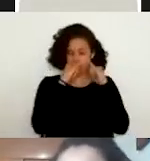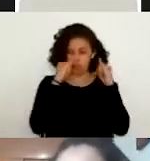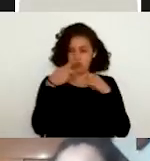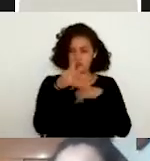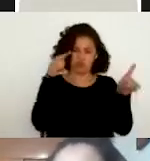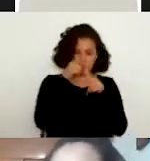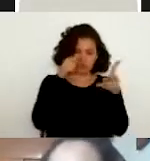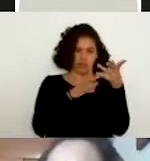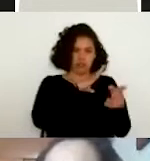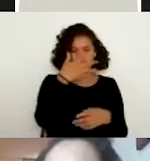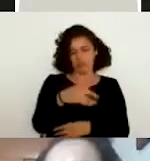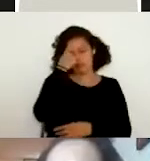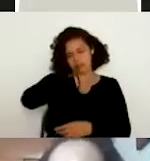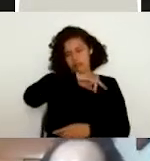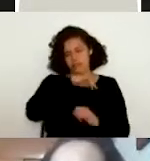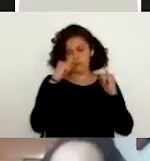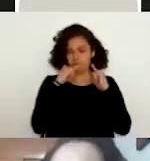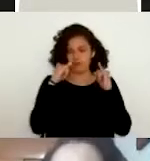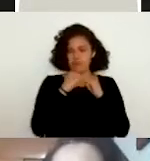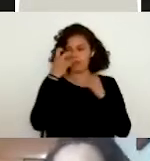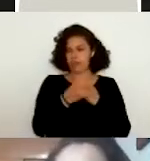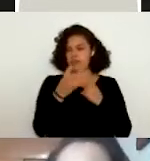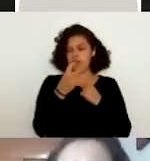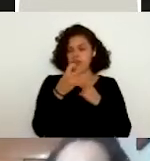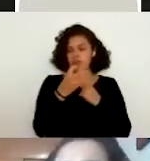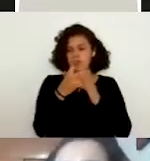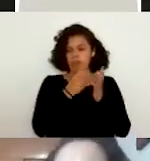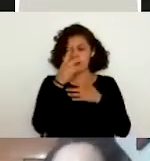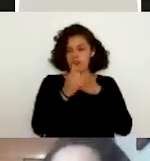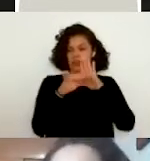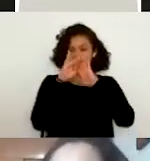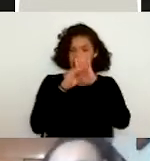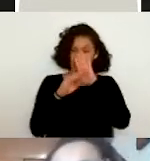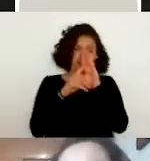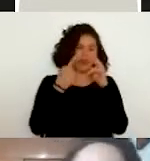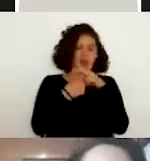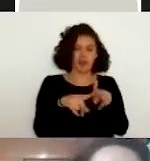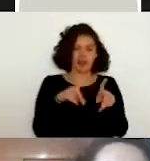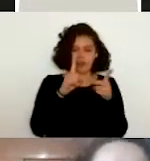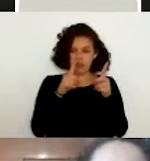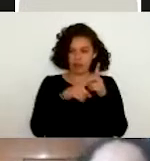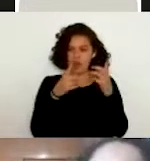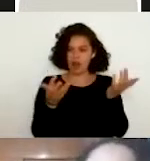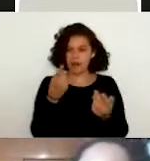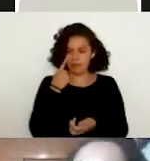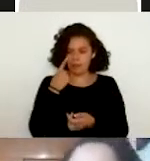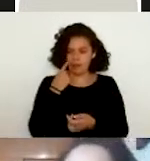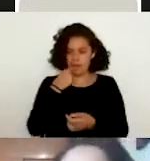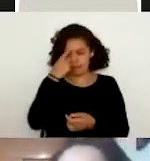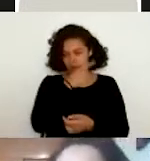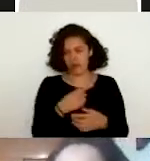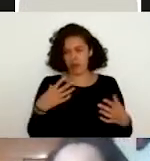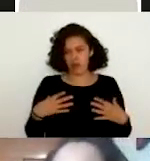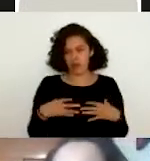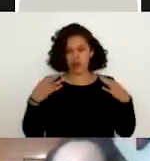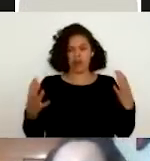objetivos generales de nuestra institución. Esa es la naturaleza del proyecto. ¿De dónde nace? Pues a partir de la institución o la organización